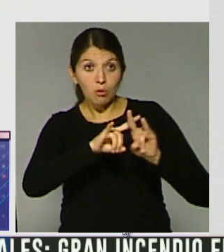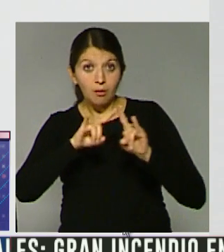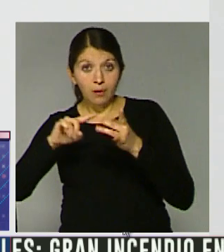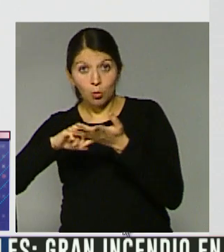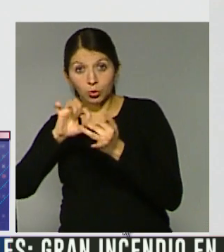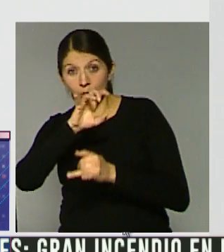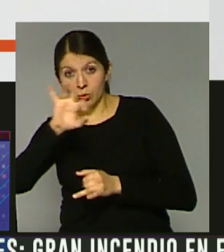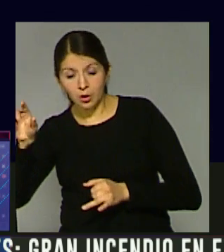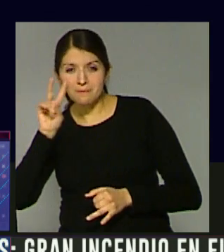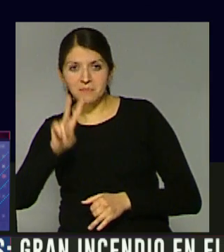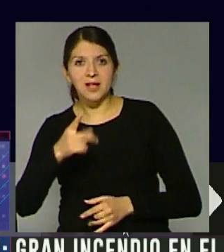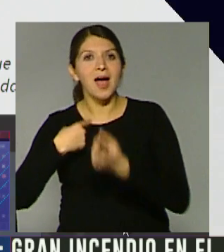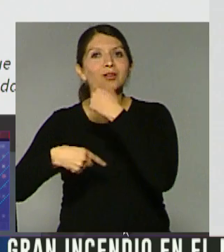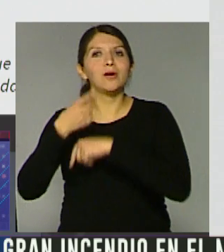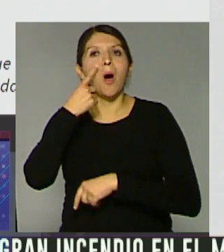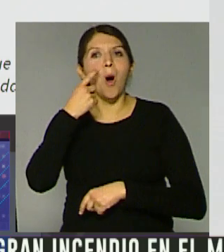tienen que ingresar en